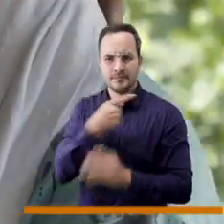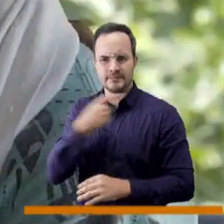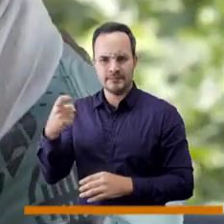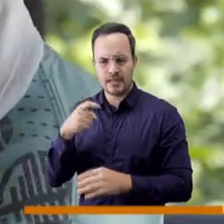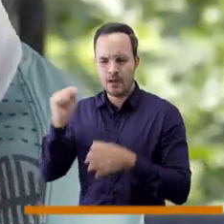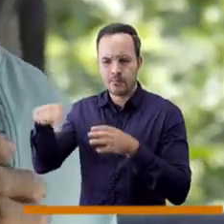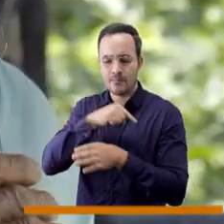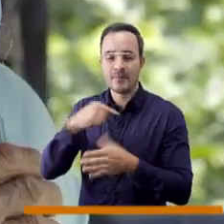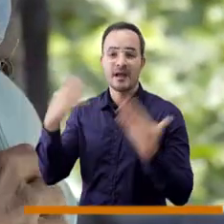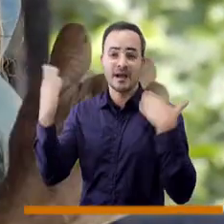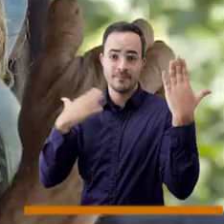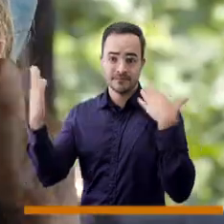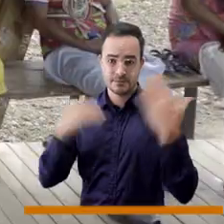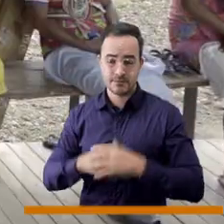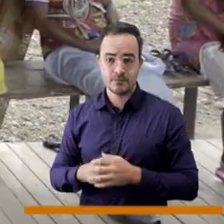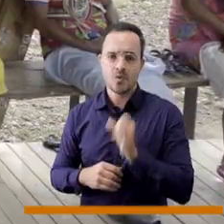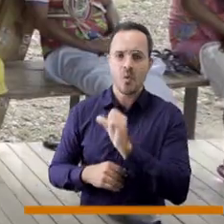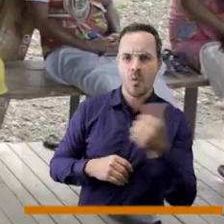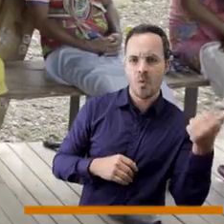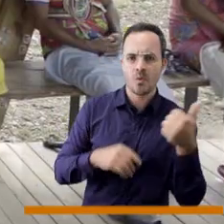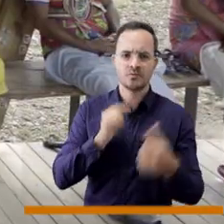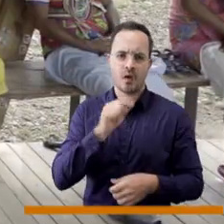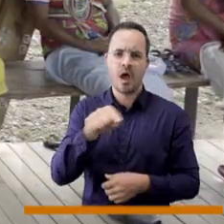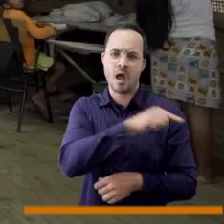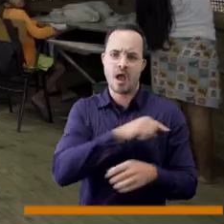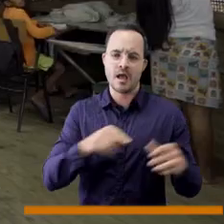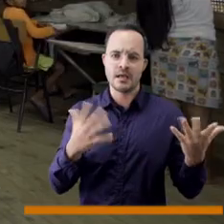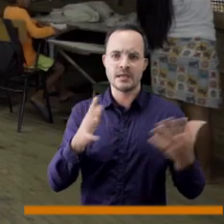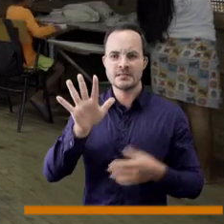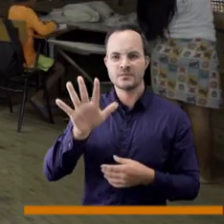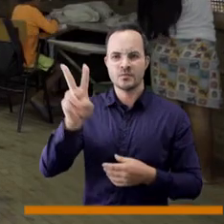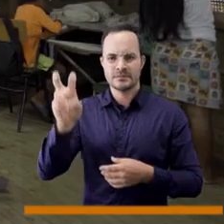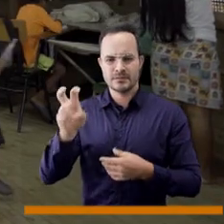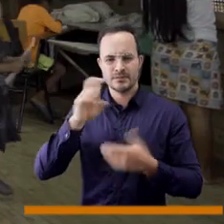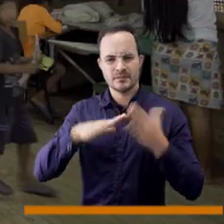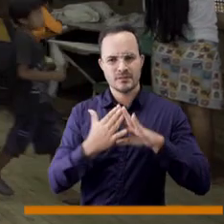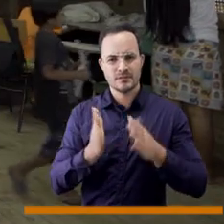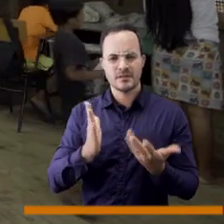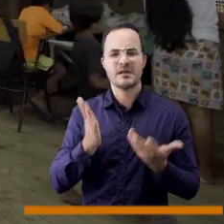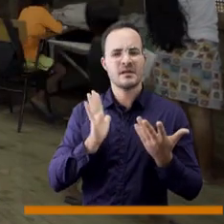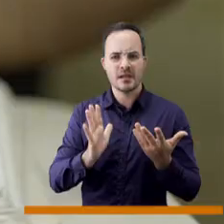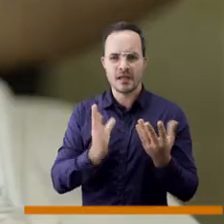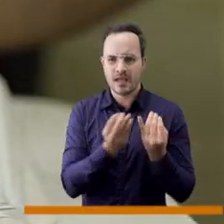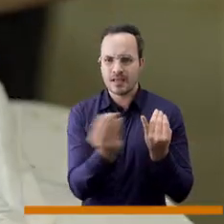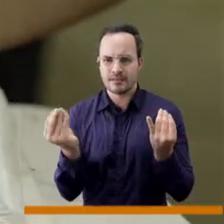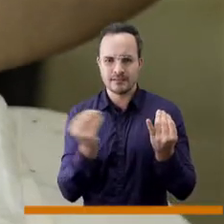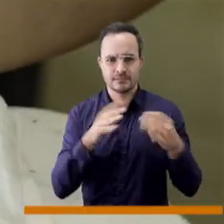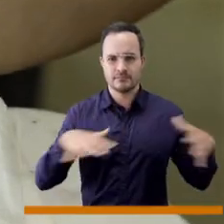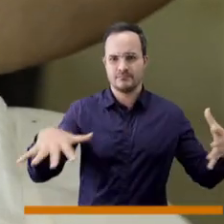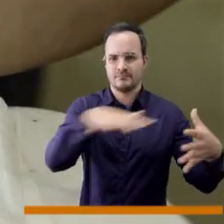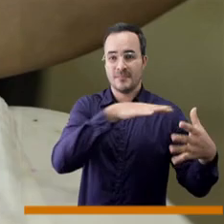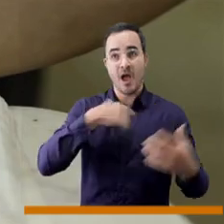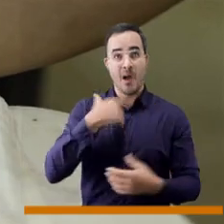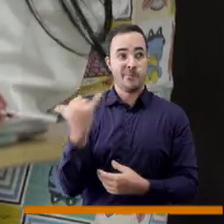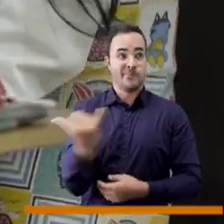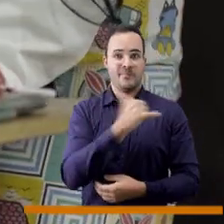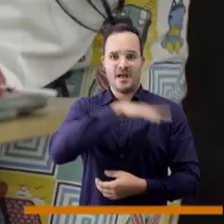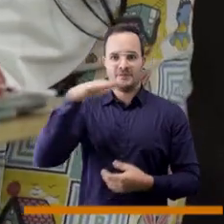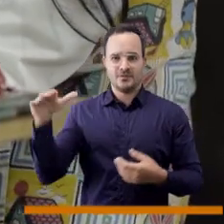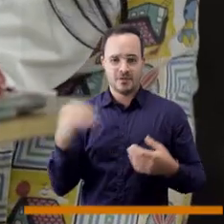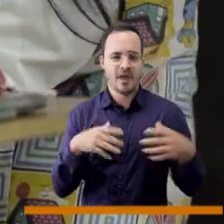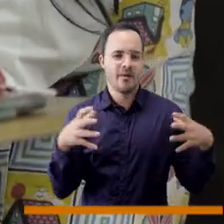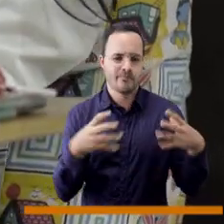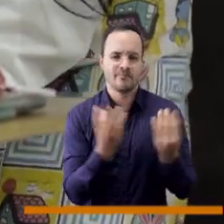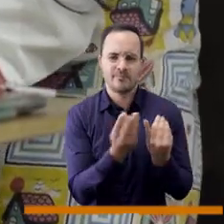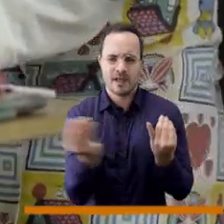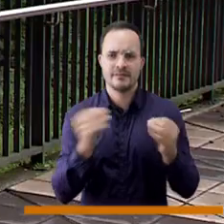campesinas, el resto hacen parte de las 57 comunidades étnicas que tenemos nosotros en todo el territorio